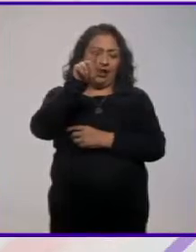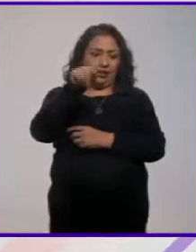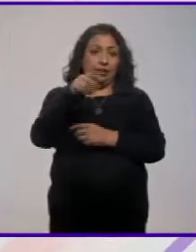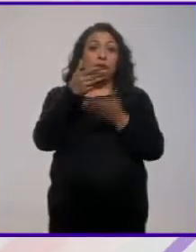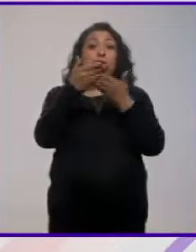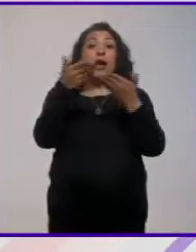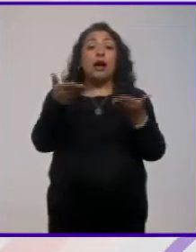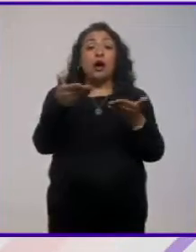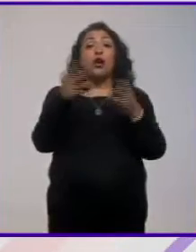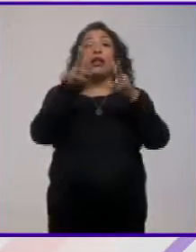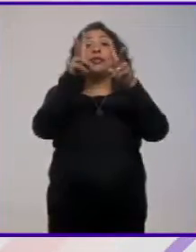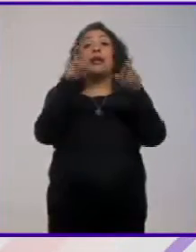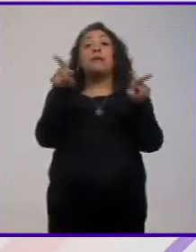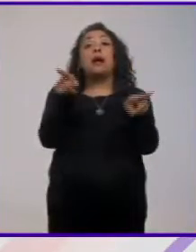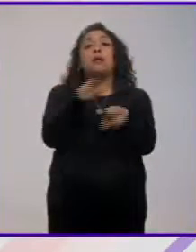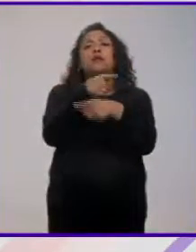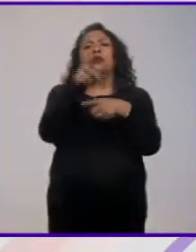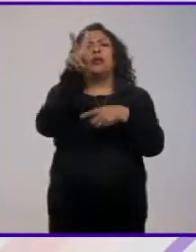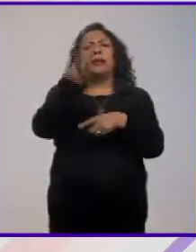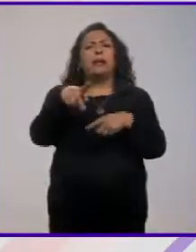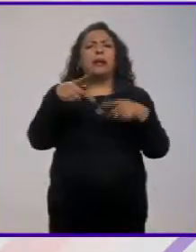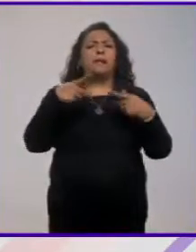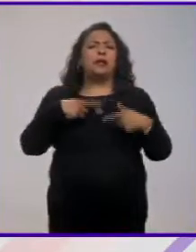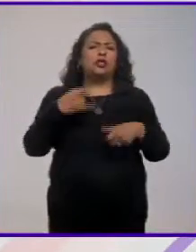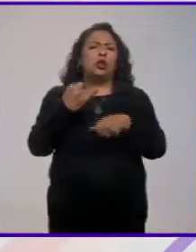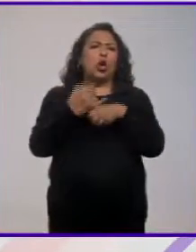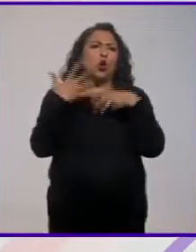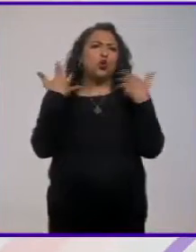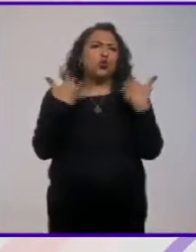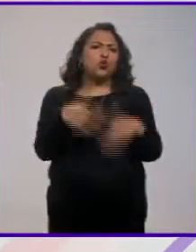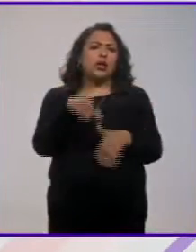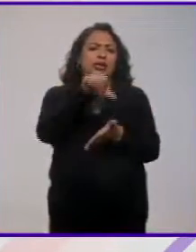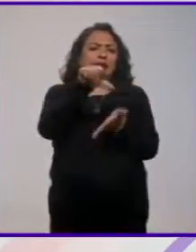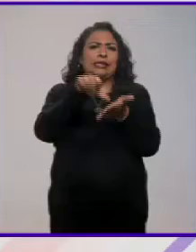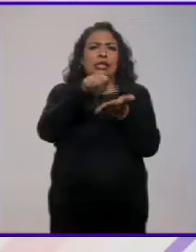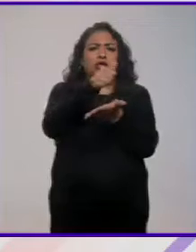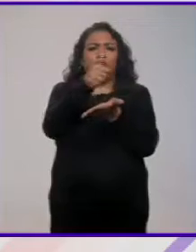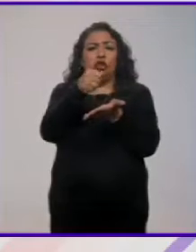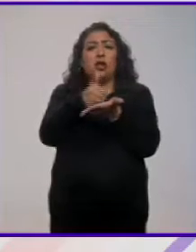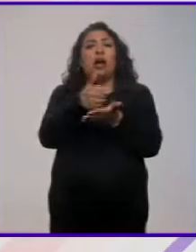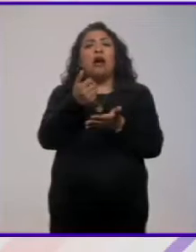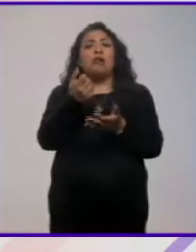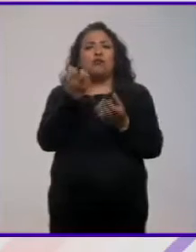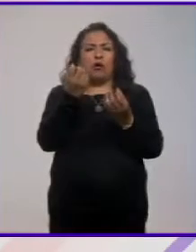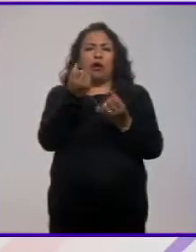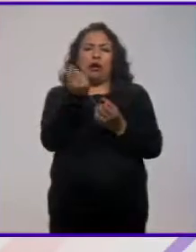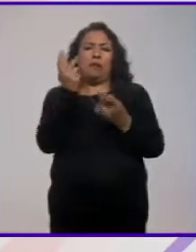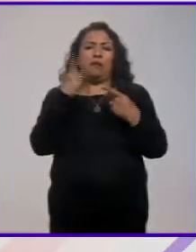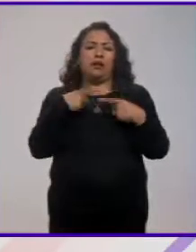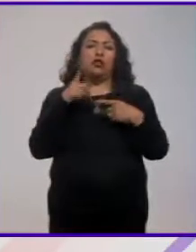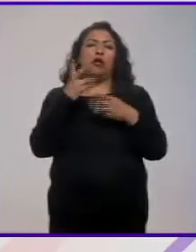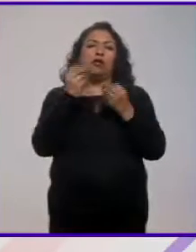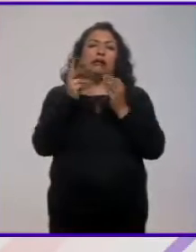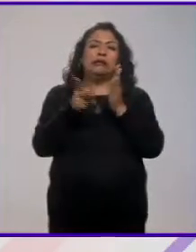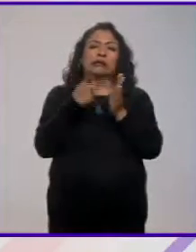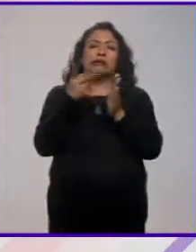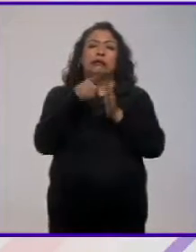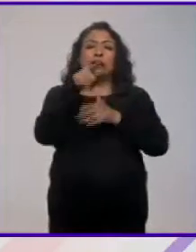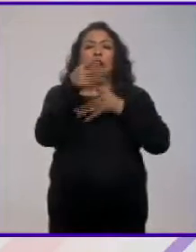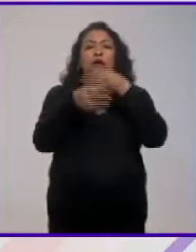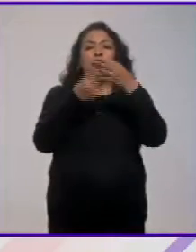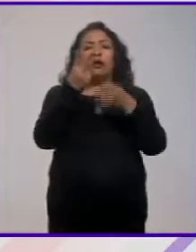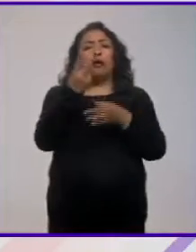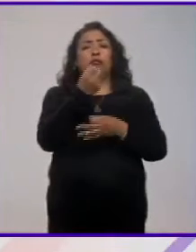con música, con un personajazo del centro de la ciudad, alguien que hemos tenido muchas ocasiones en Noticias 22 y que es un